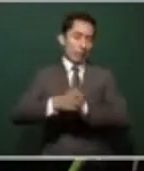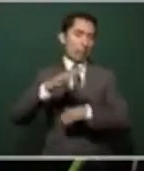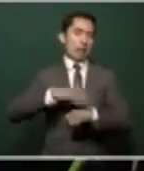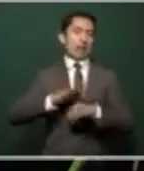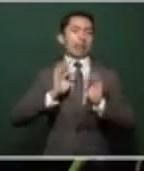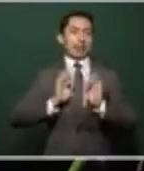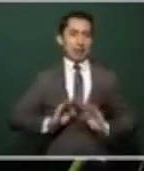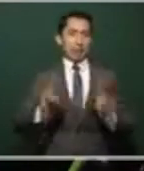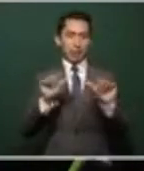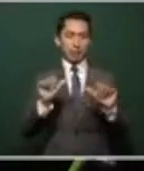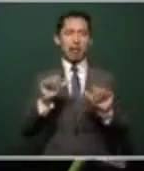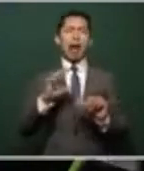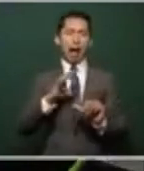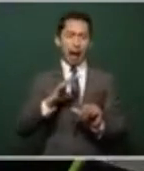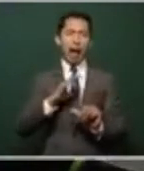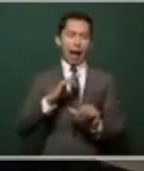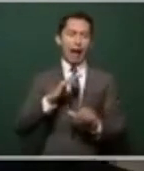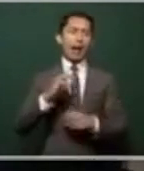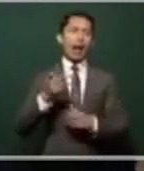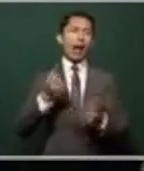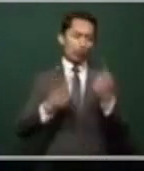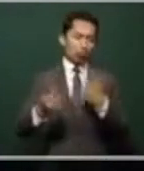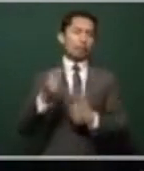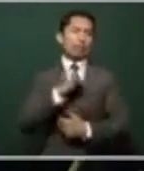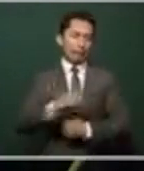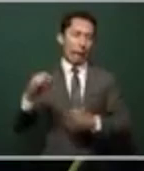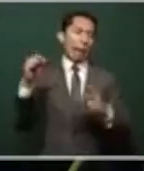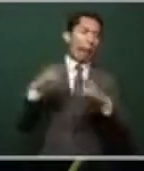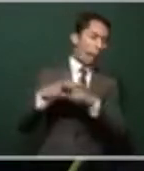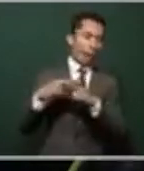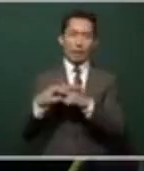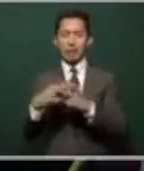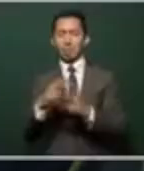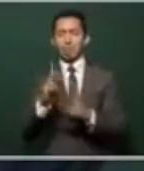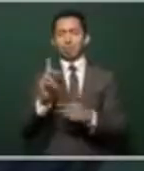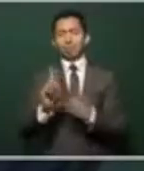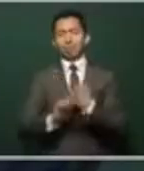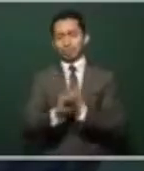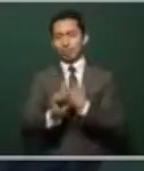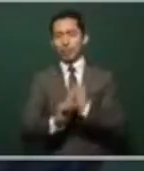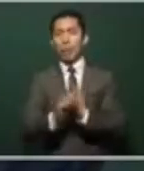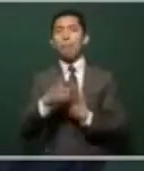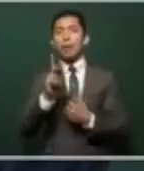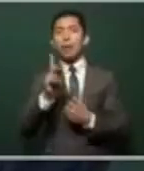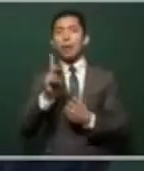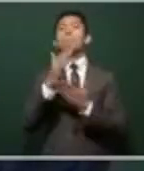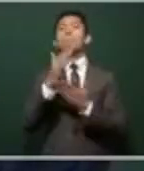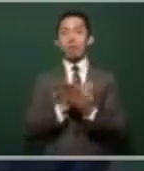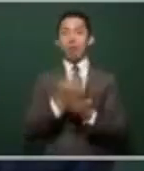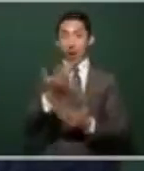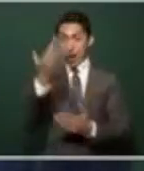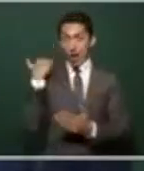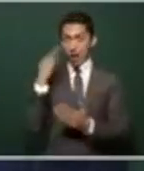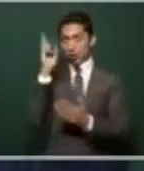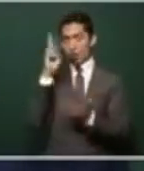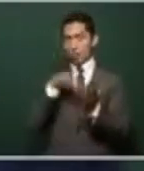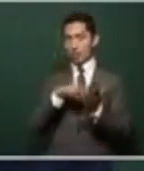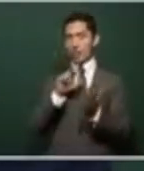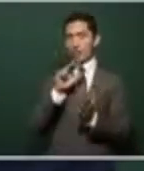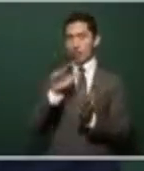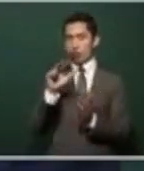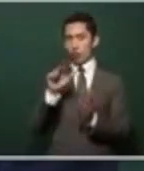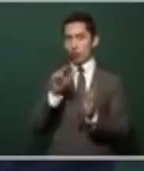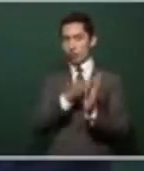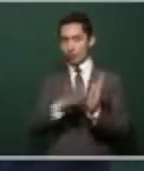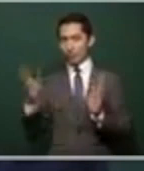de delitos que vale la pena referir al primer trimestre del 2018 con lo que respecta